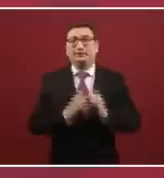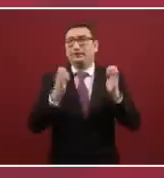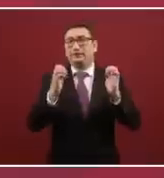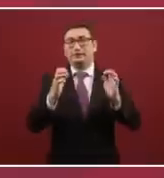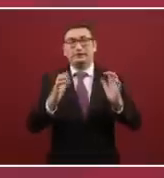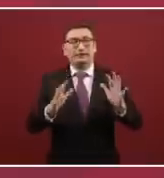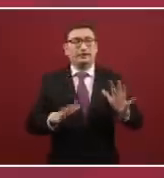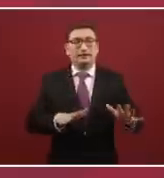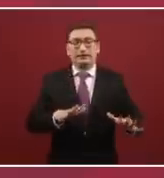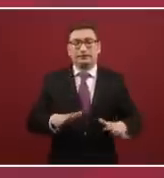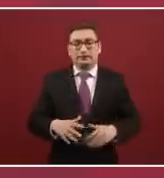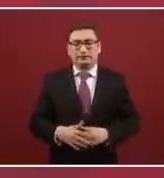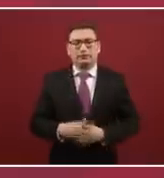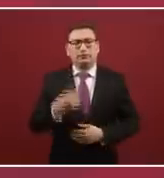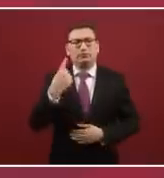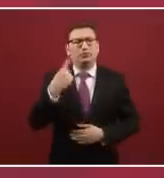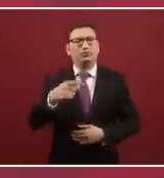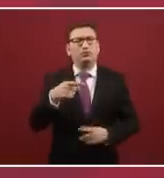para